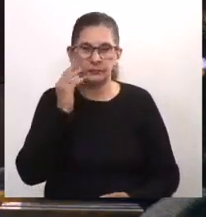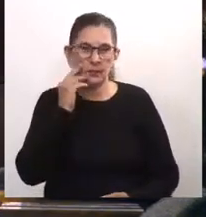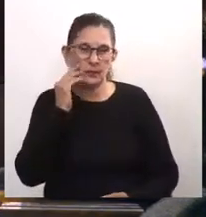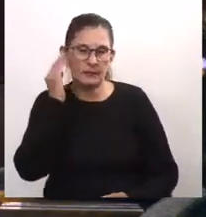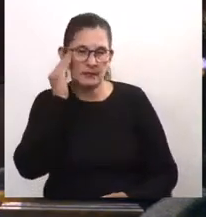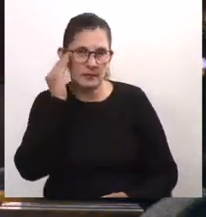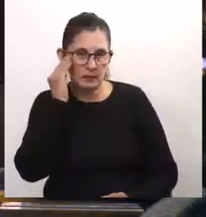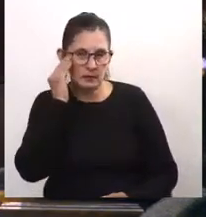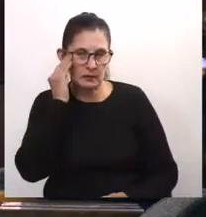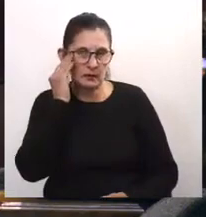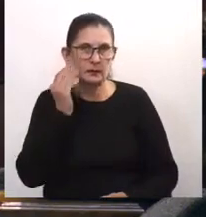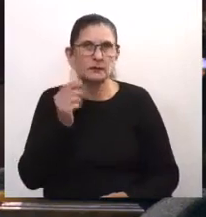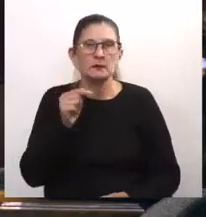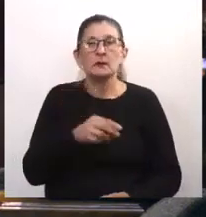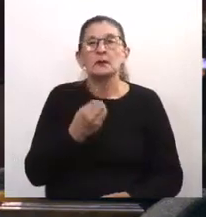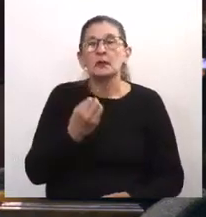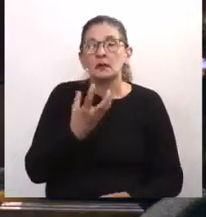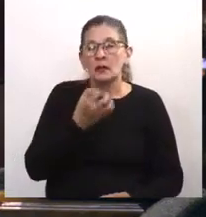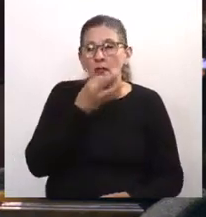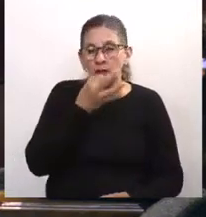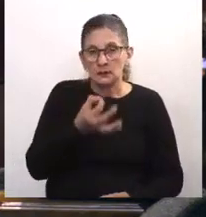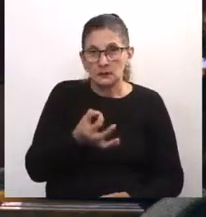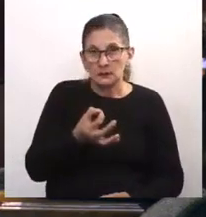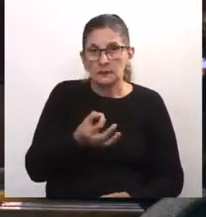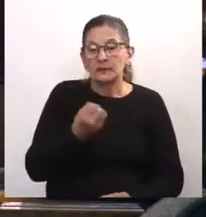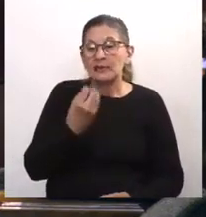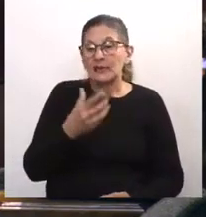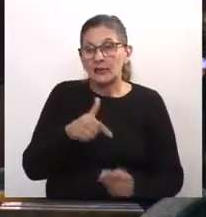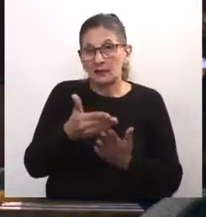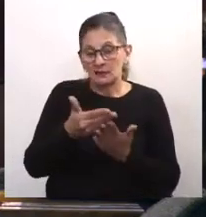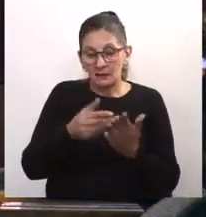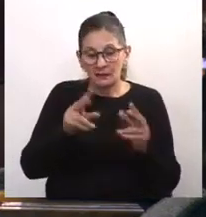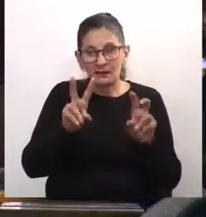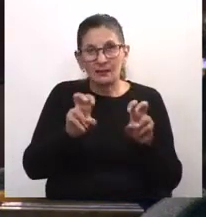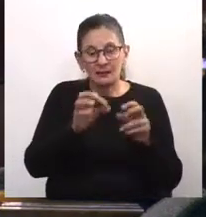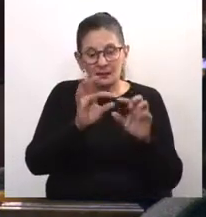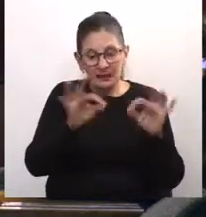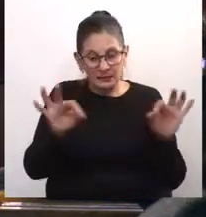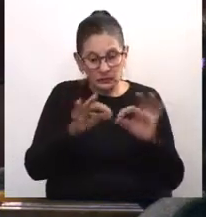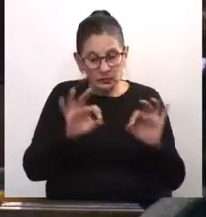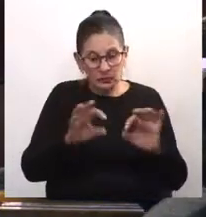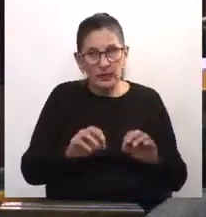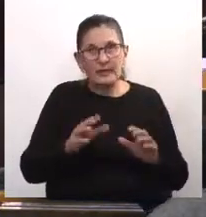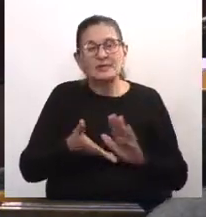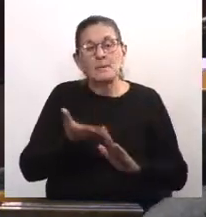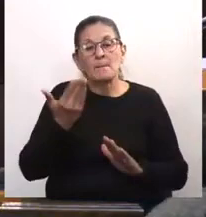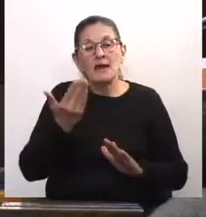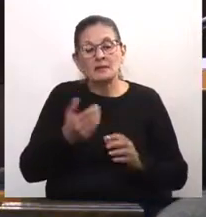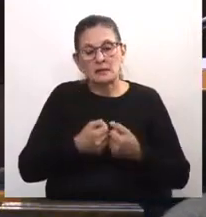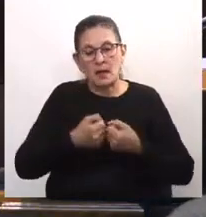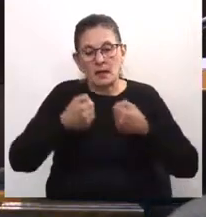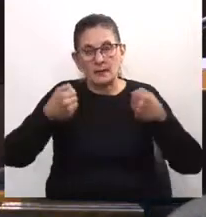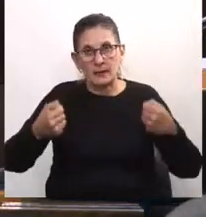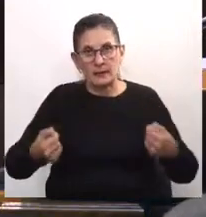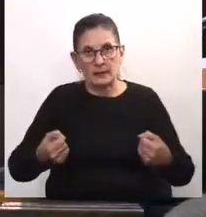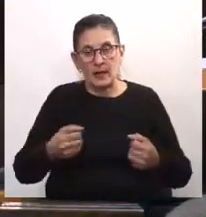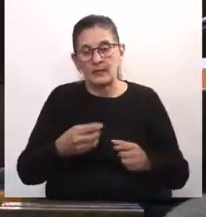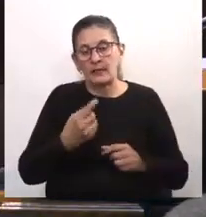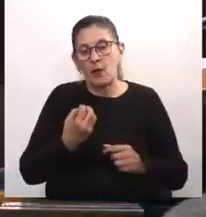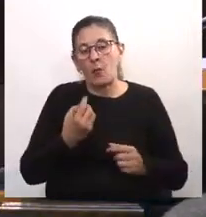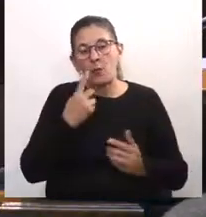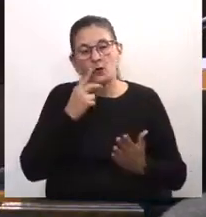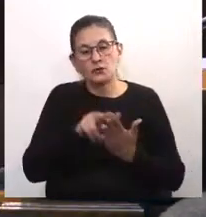psiquiátrica. ¿Qué es lo que quiero decir con esto? Que el texto es mucho más abarcativo de lo que parece en una primera